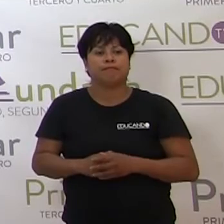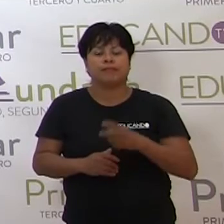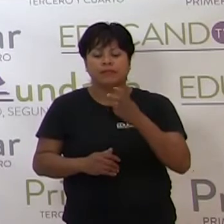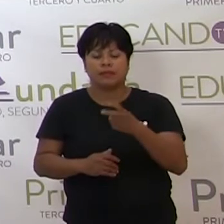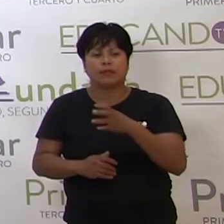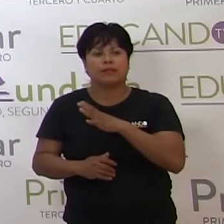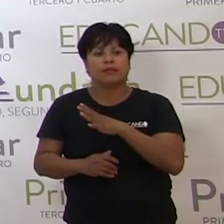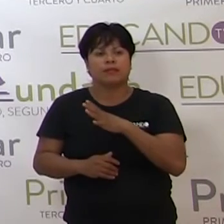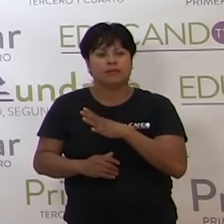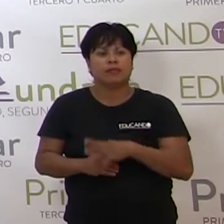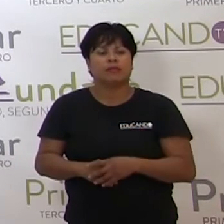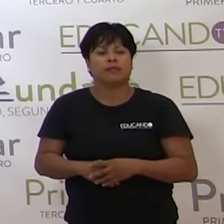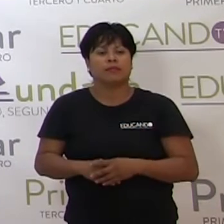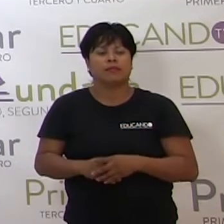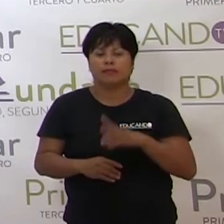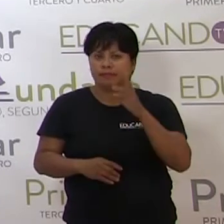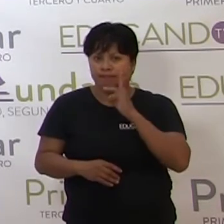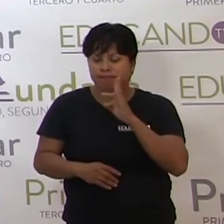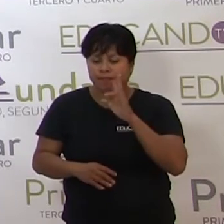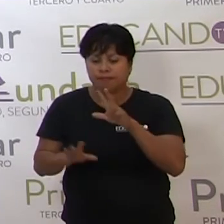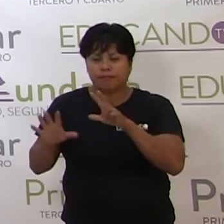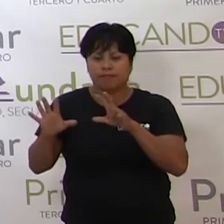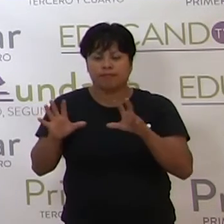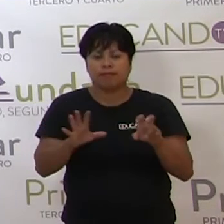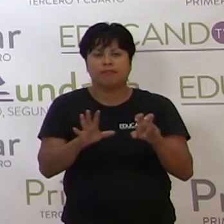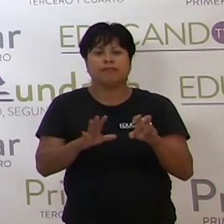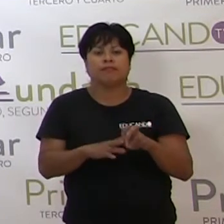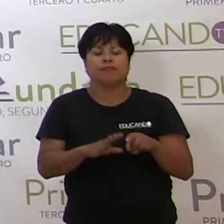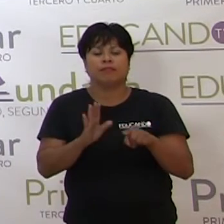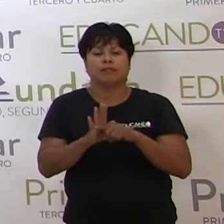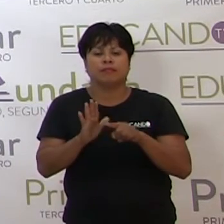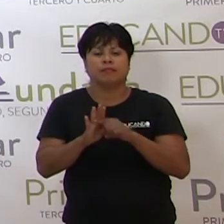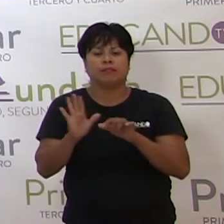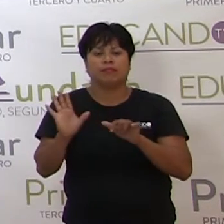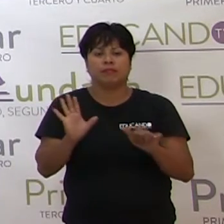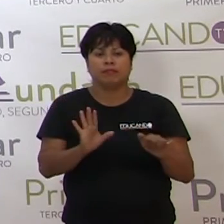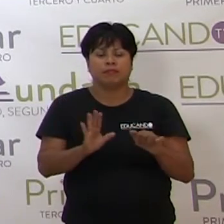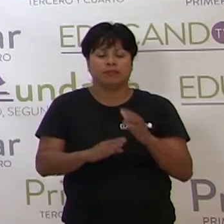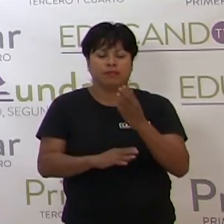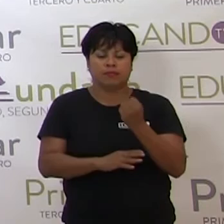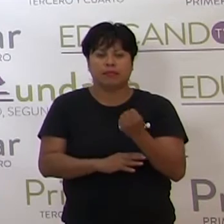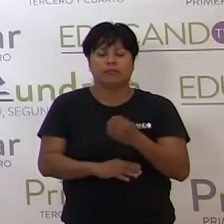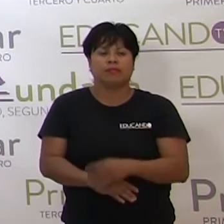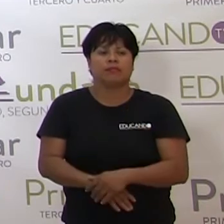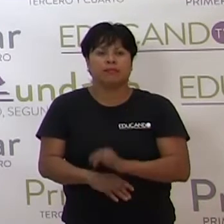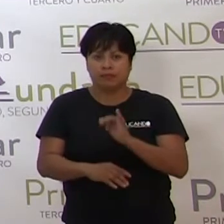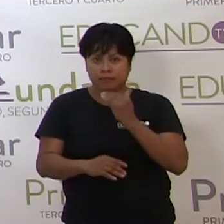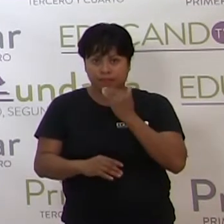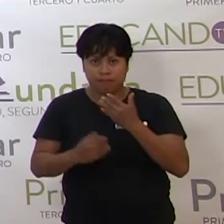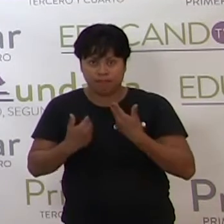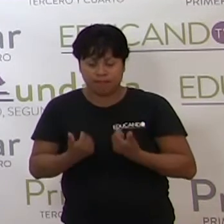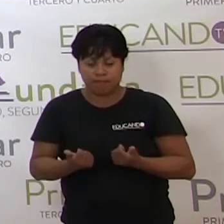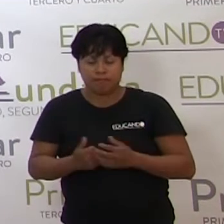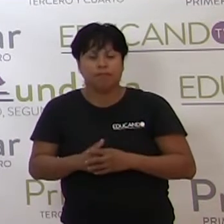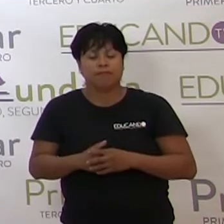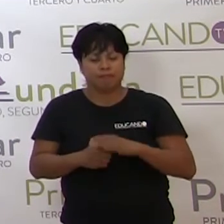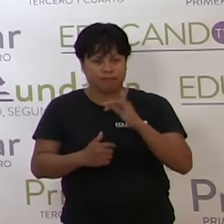va a quedar, a ver, 800 menos 609. ¿Sí estamos bien?